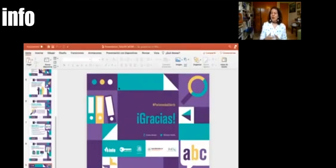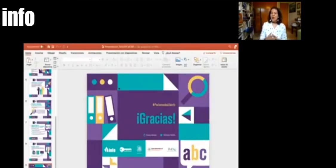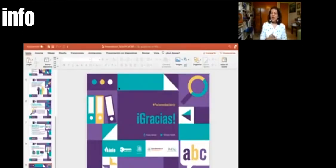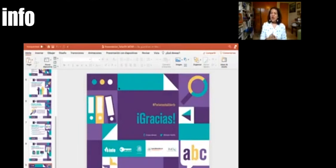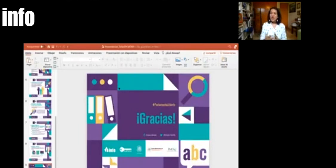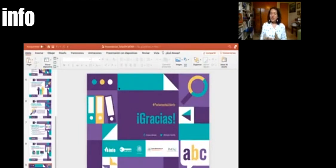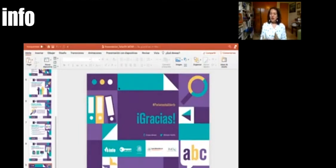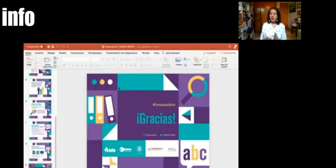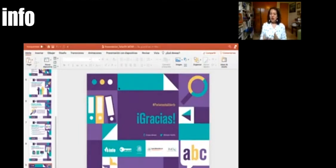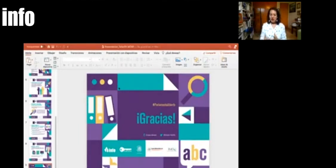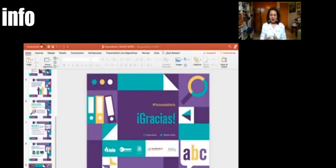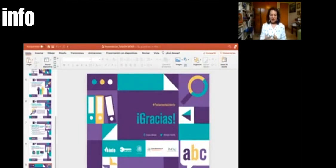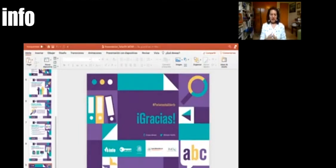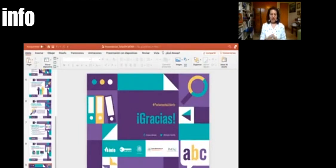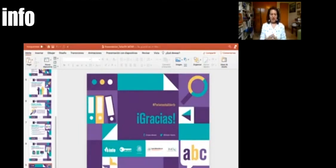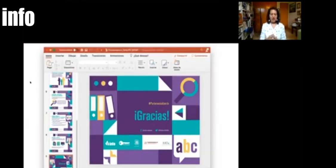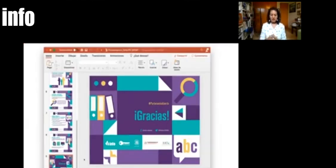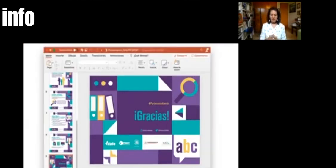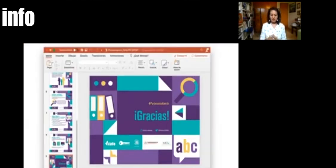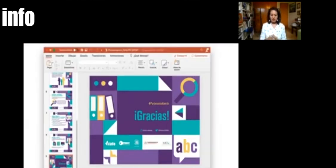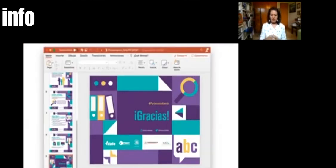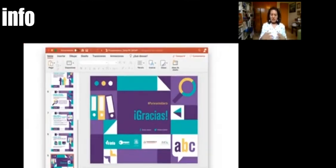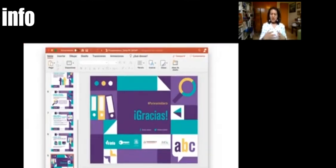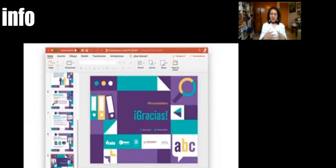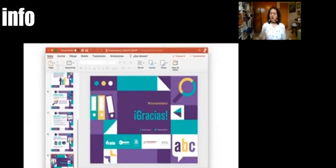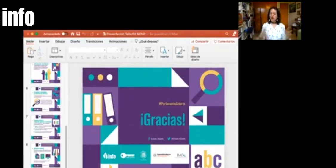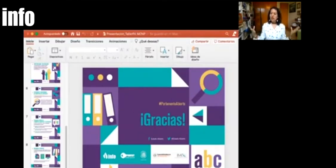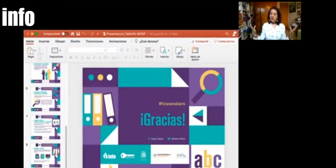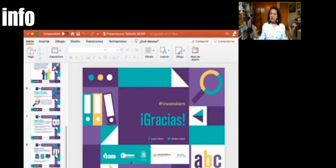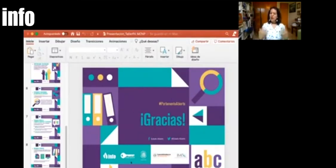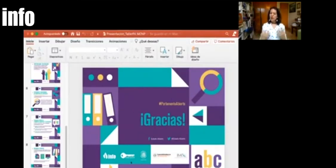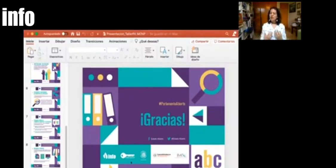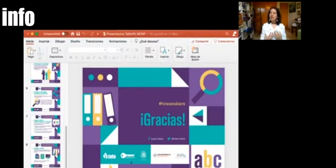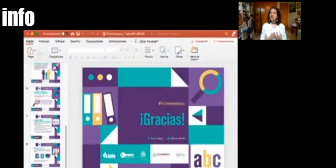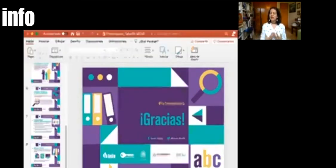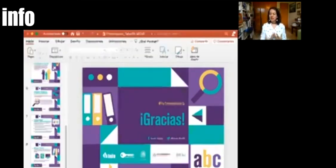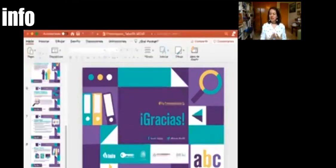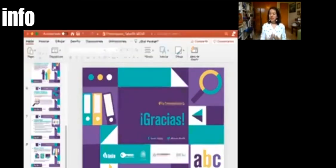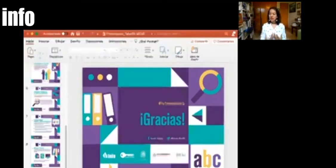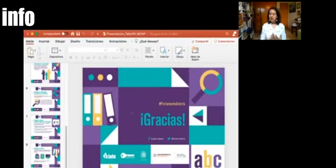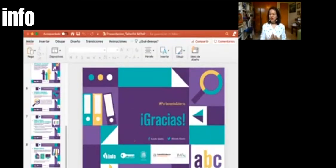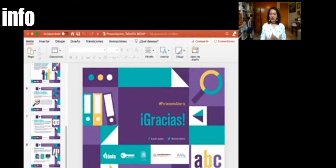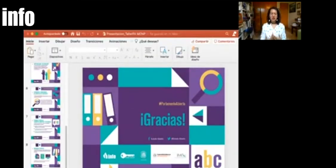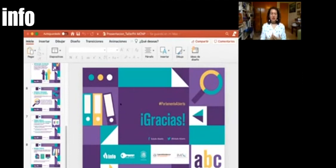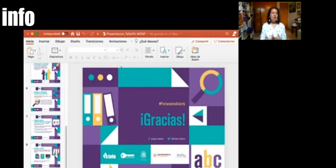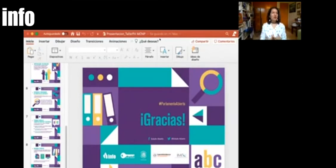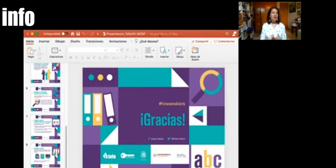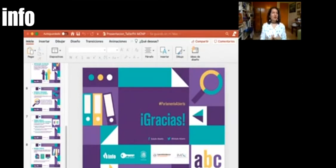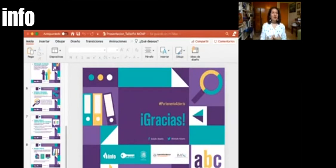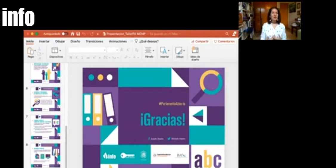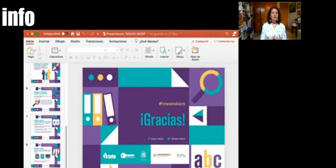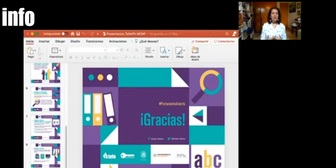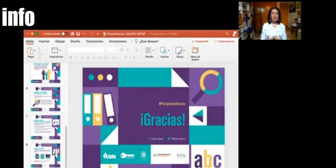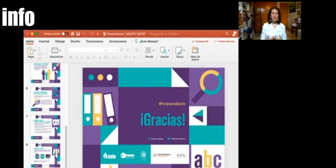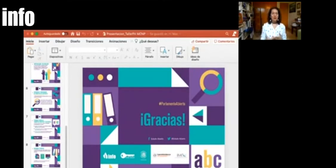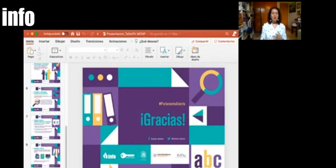para poder articular, incluso abrir las puertas a las casas de gestión